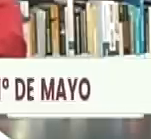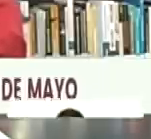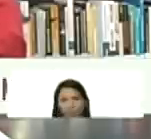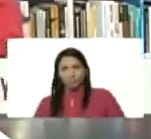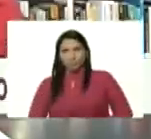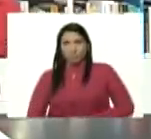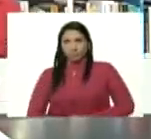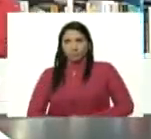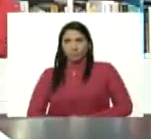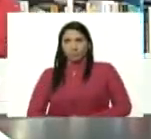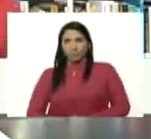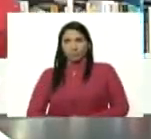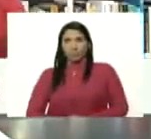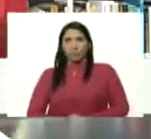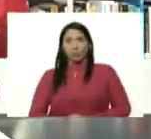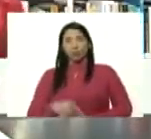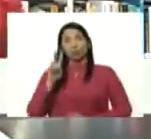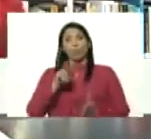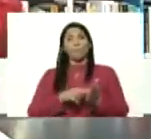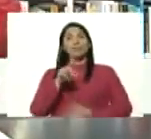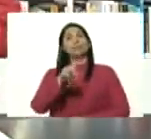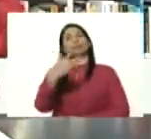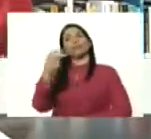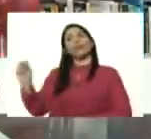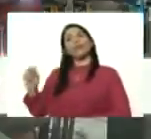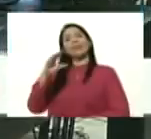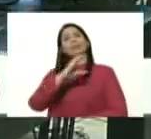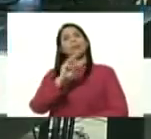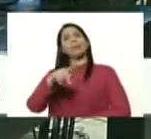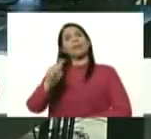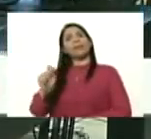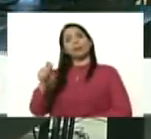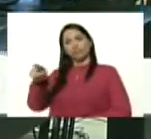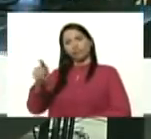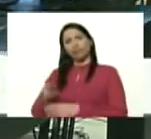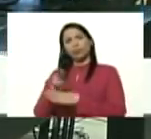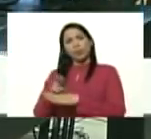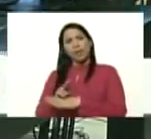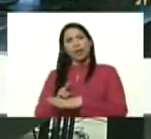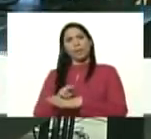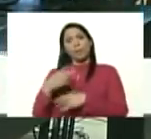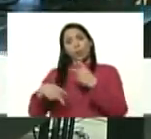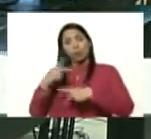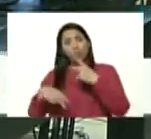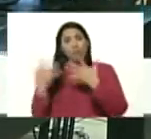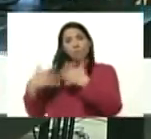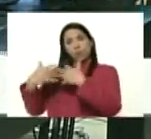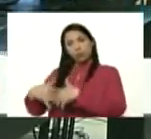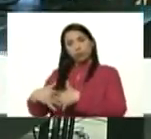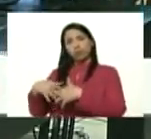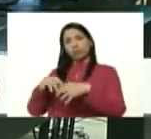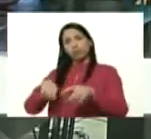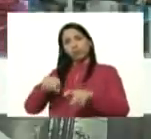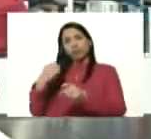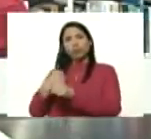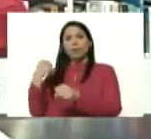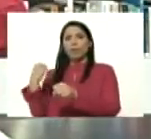2.130 CPT y son 2.130 unidades productivas, empresas, industrias